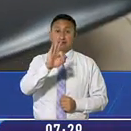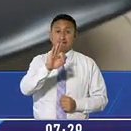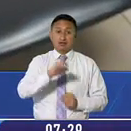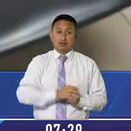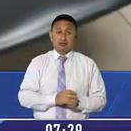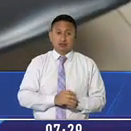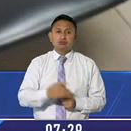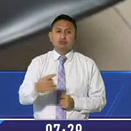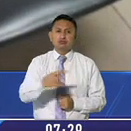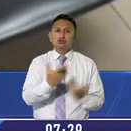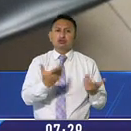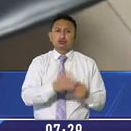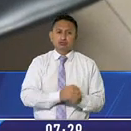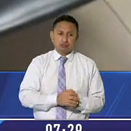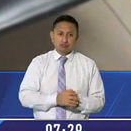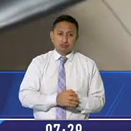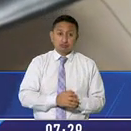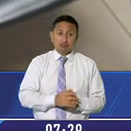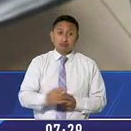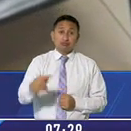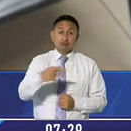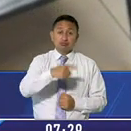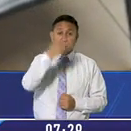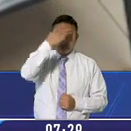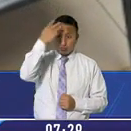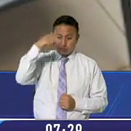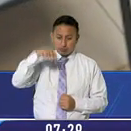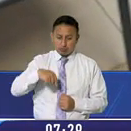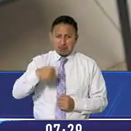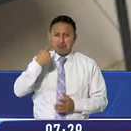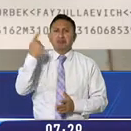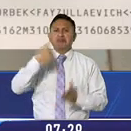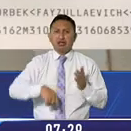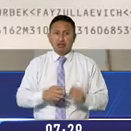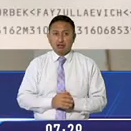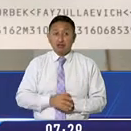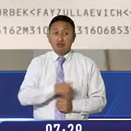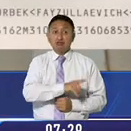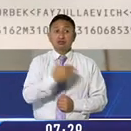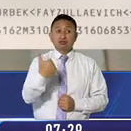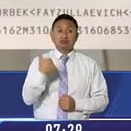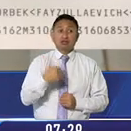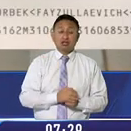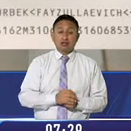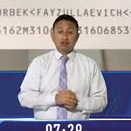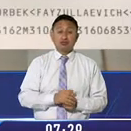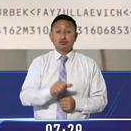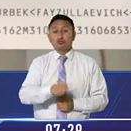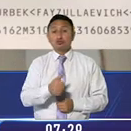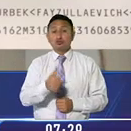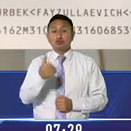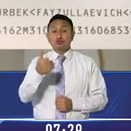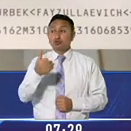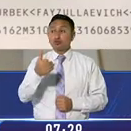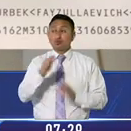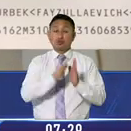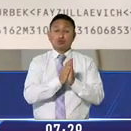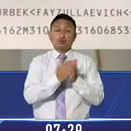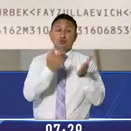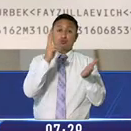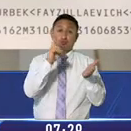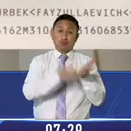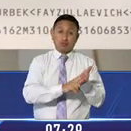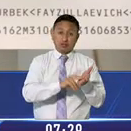pudo justificar su condición migratoria y que, además, en su poder, tenía otros documentos presuntamente